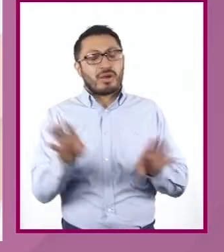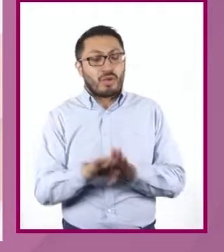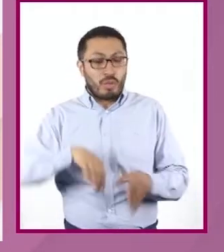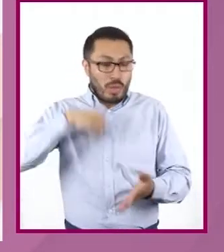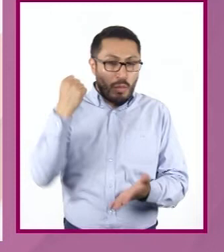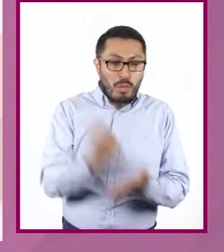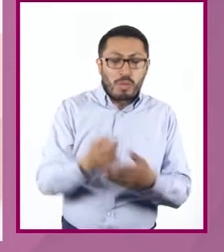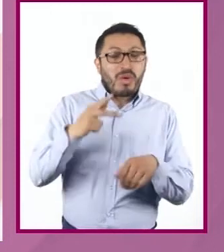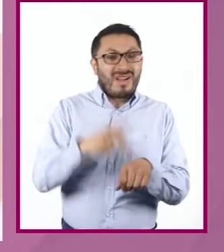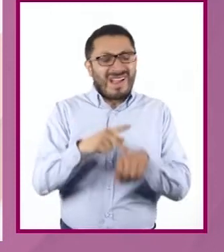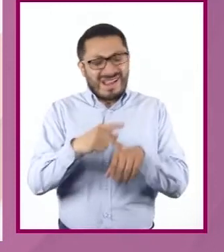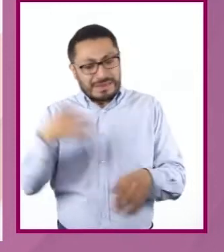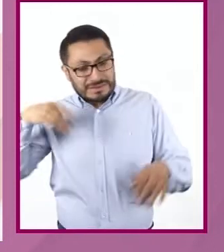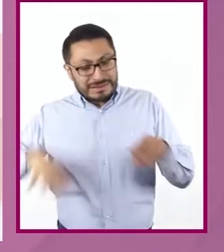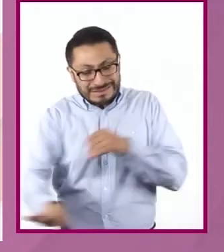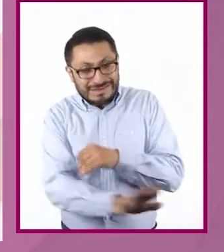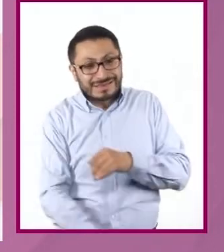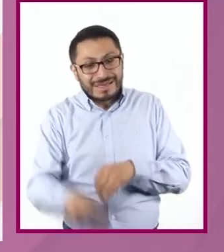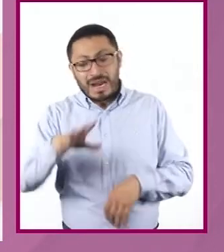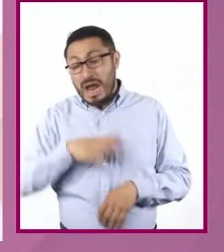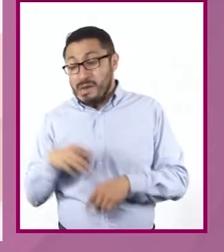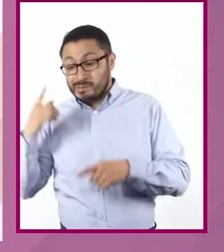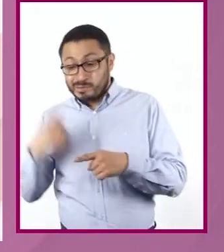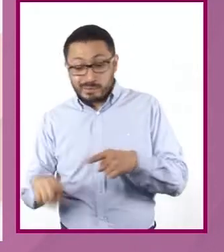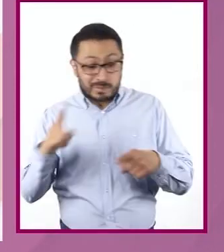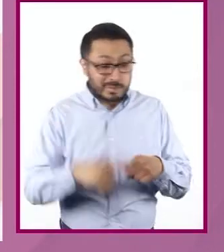Tierra no siempre ha tenido los mismos